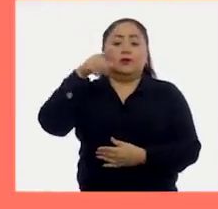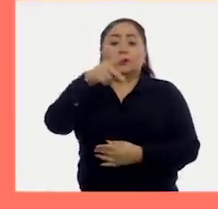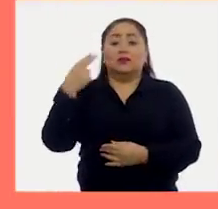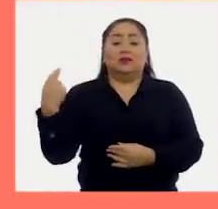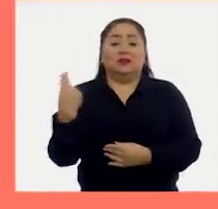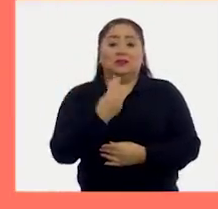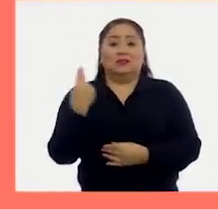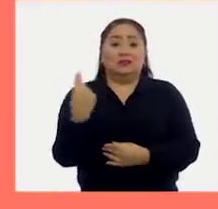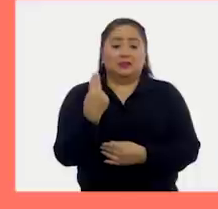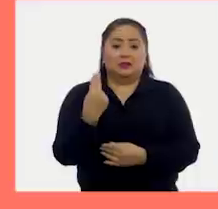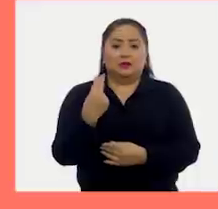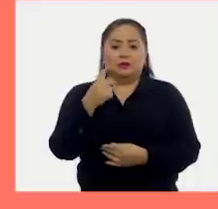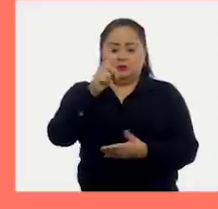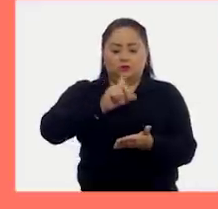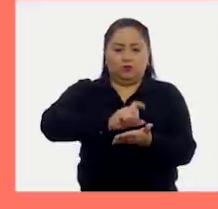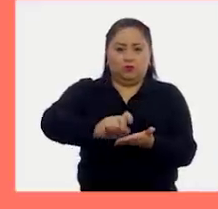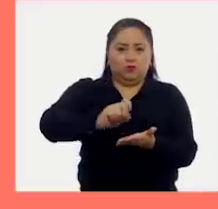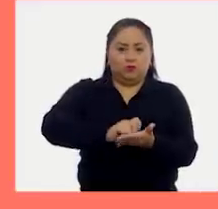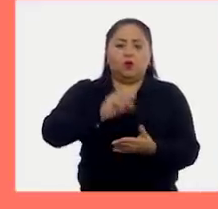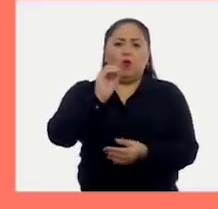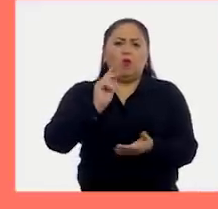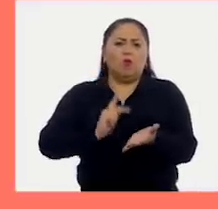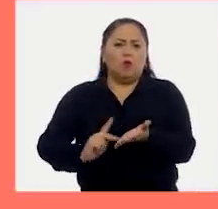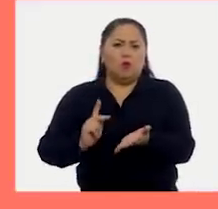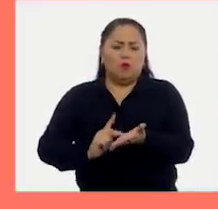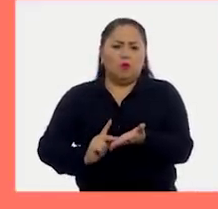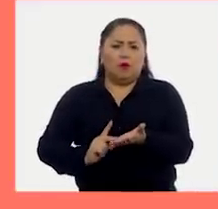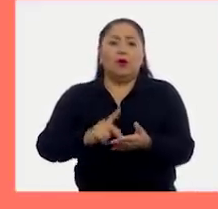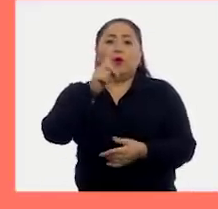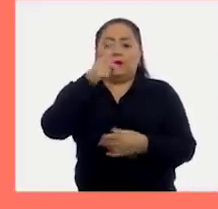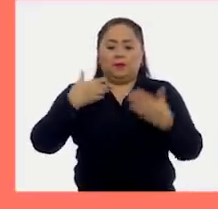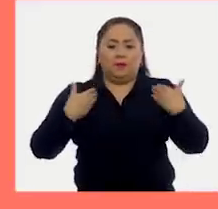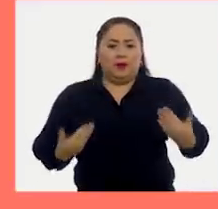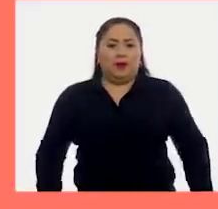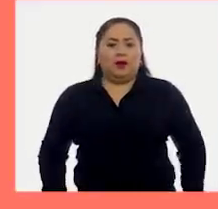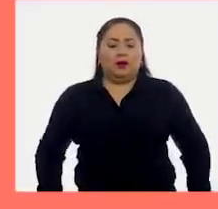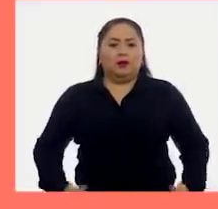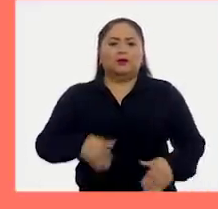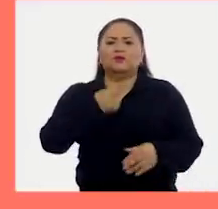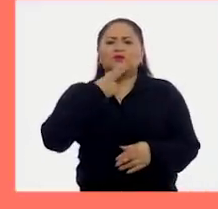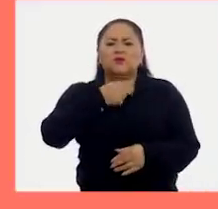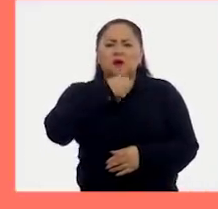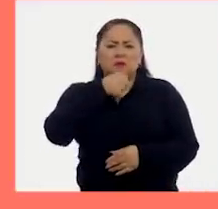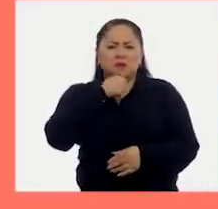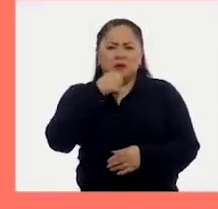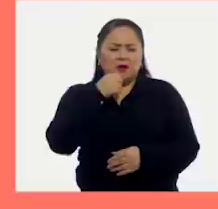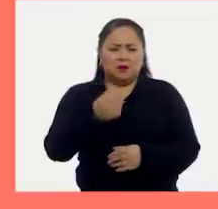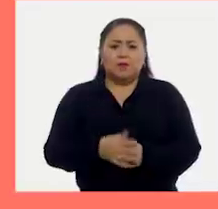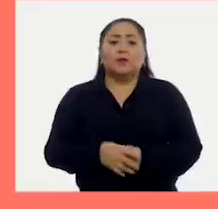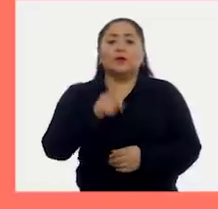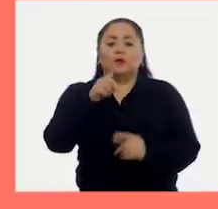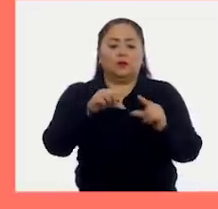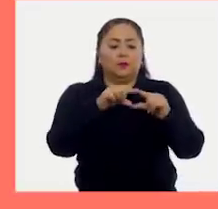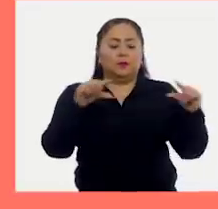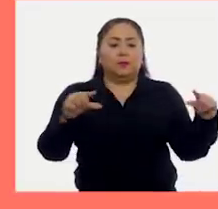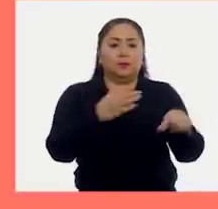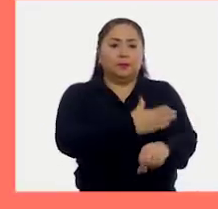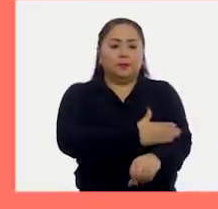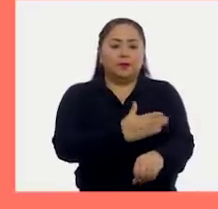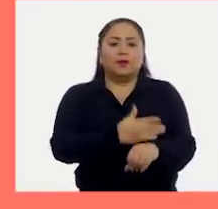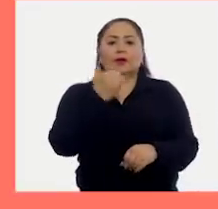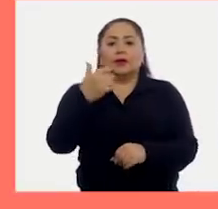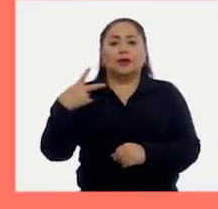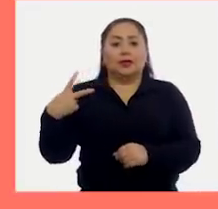Necesitarás un plumón o una pluma, una playera de algodón que ya no uses, una regla